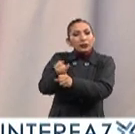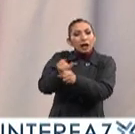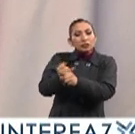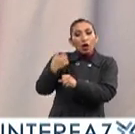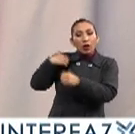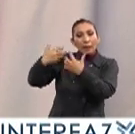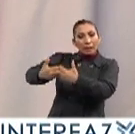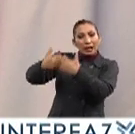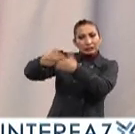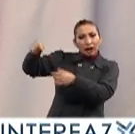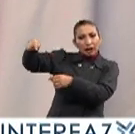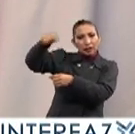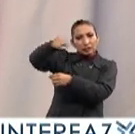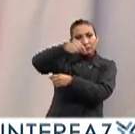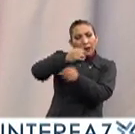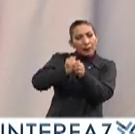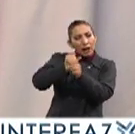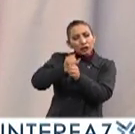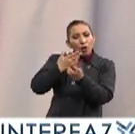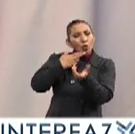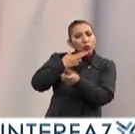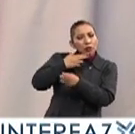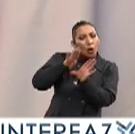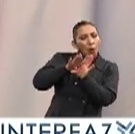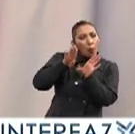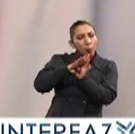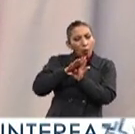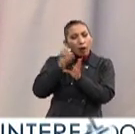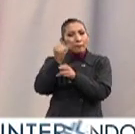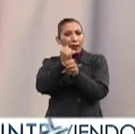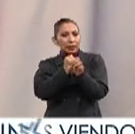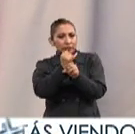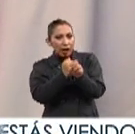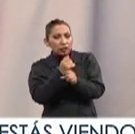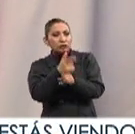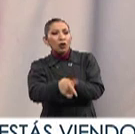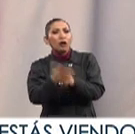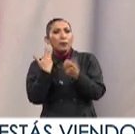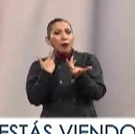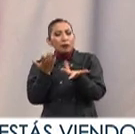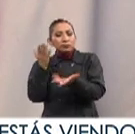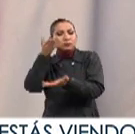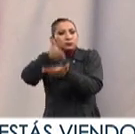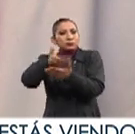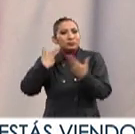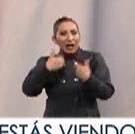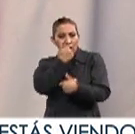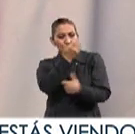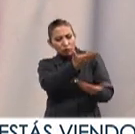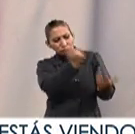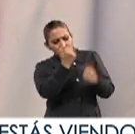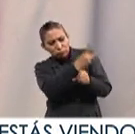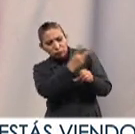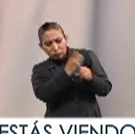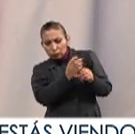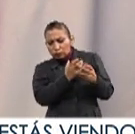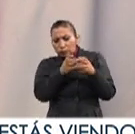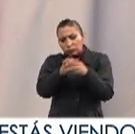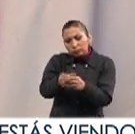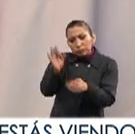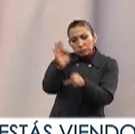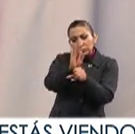con las empresas, en investigación aplicada, en investigación en donde involucran a nuestros alumnos y